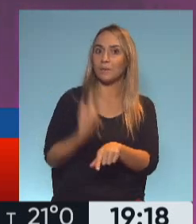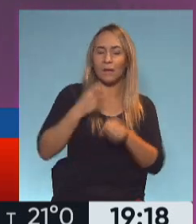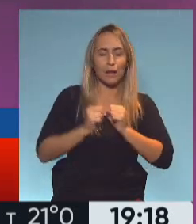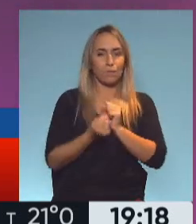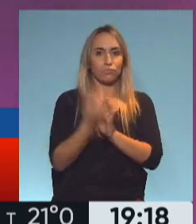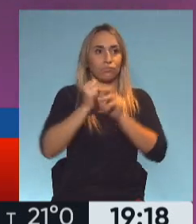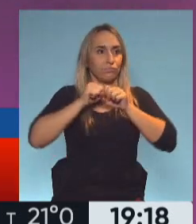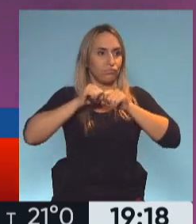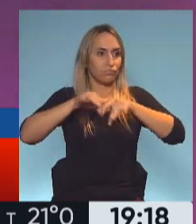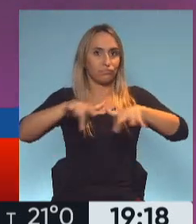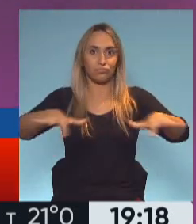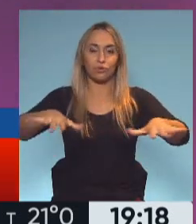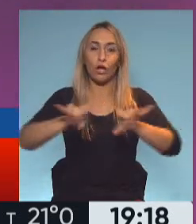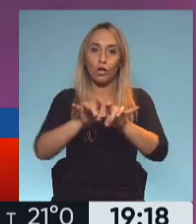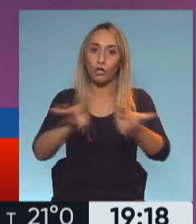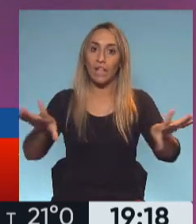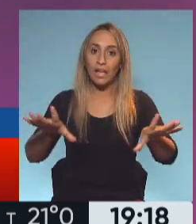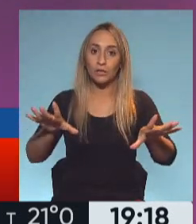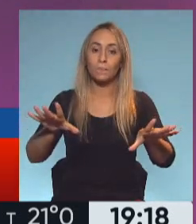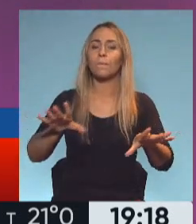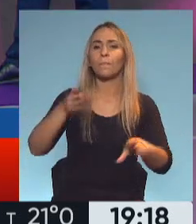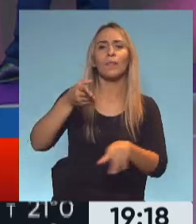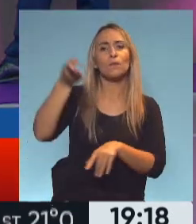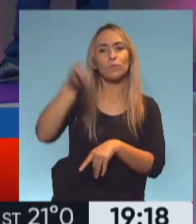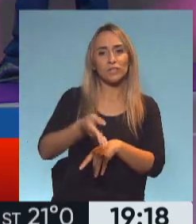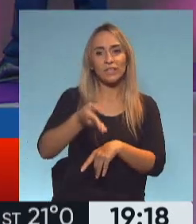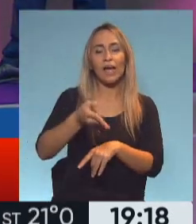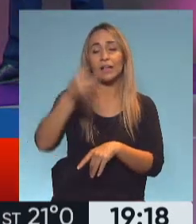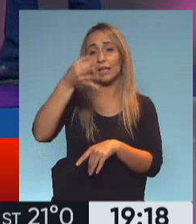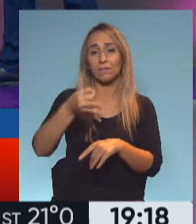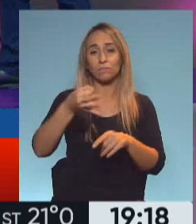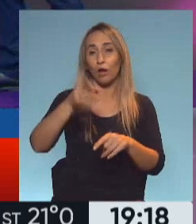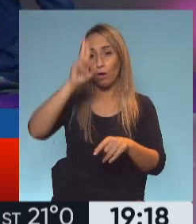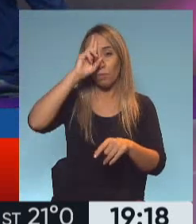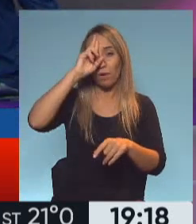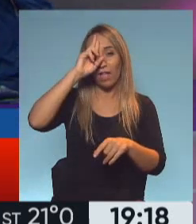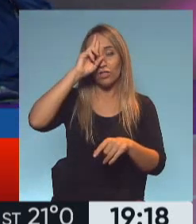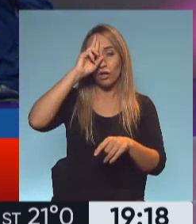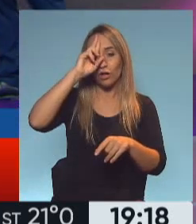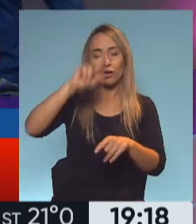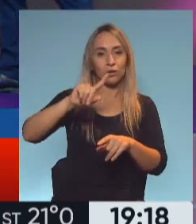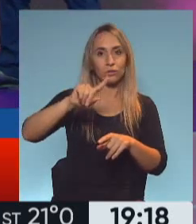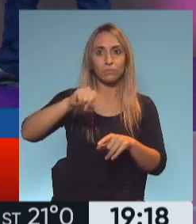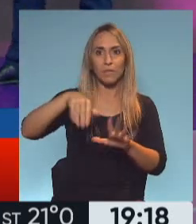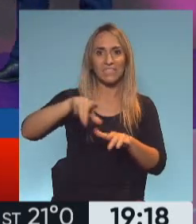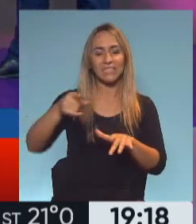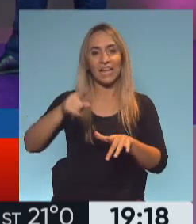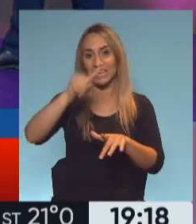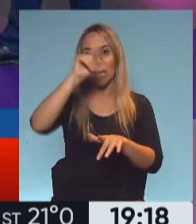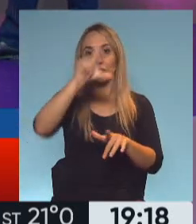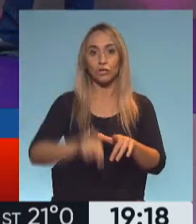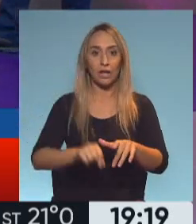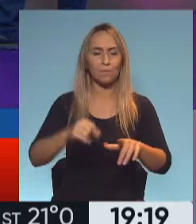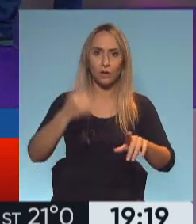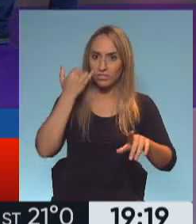el porcentaje de ocupación de camas de terapia intensiva está por encima del nacional, ya escalando al 60%.